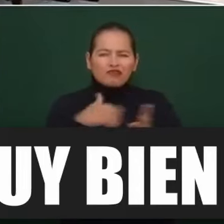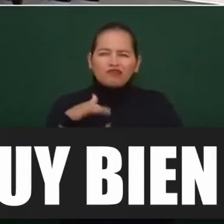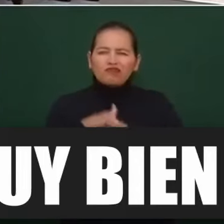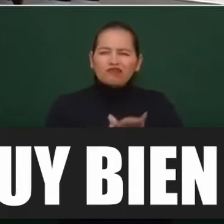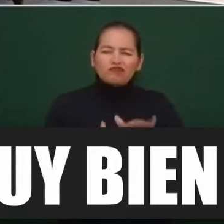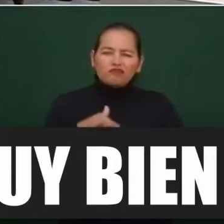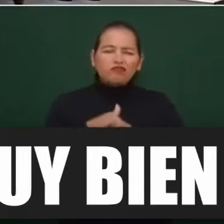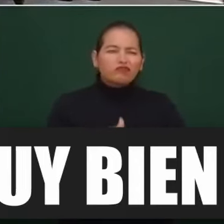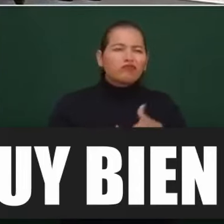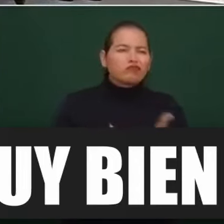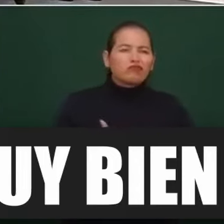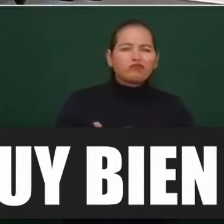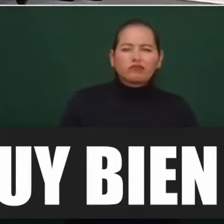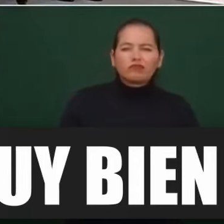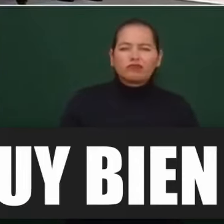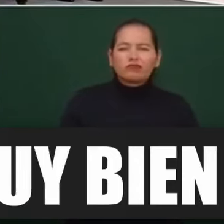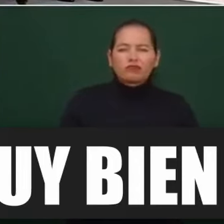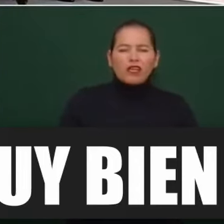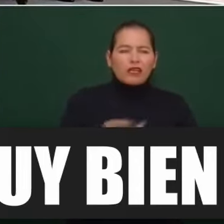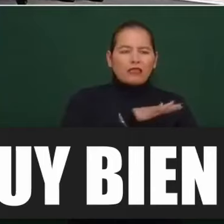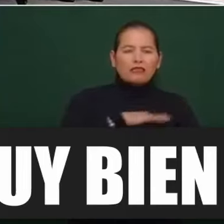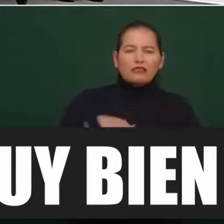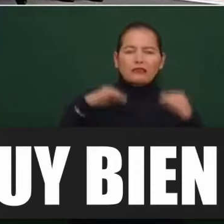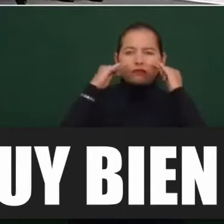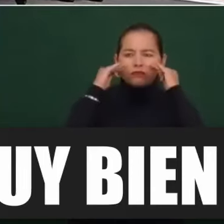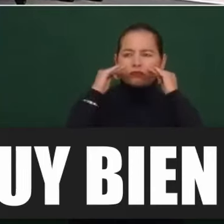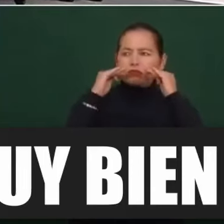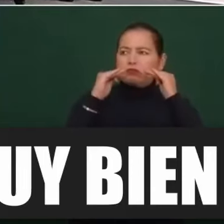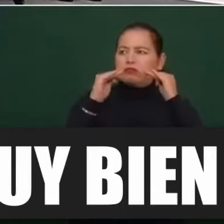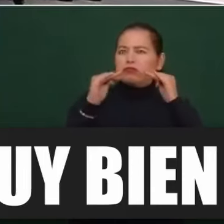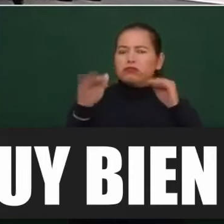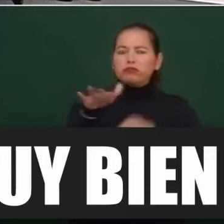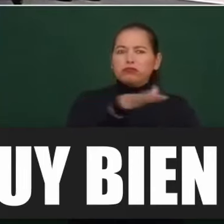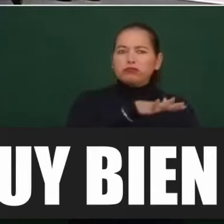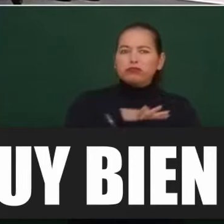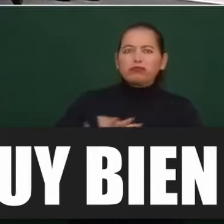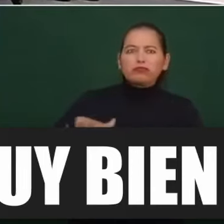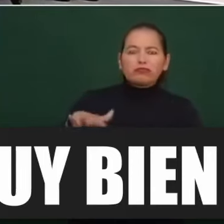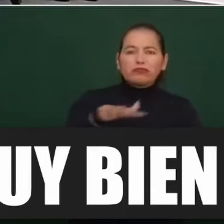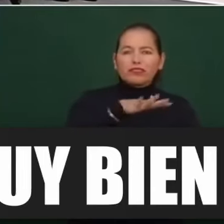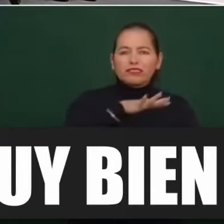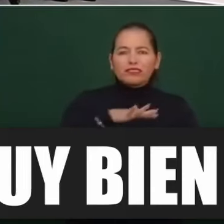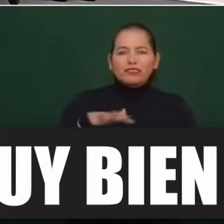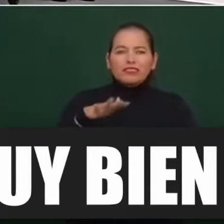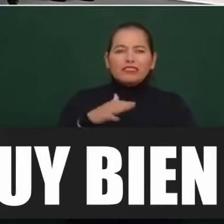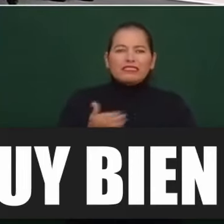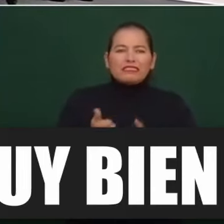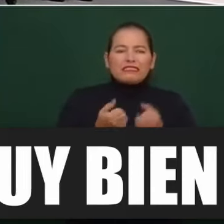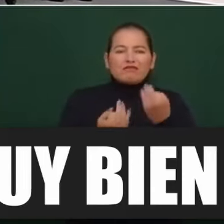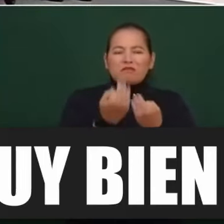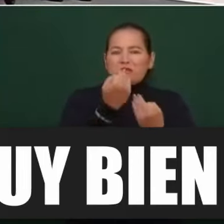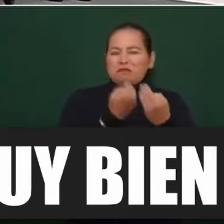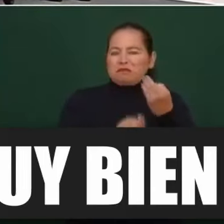en un lugar muy desértico, semidesértico, y ahí nos quedamos. No nos trataron muy